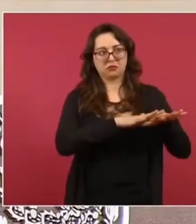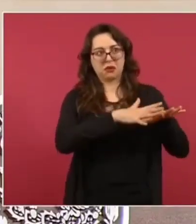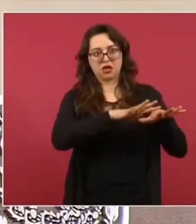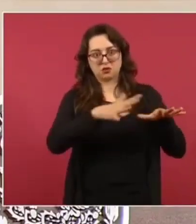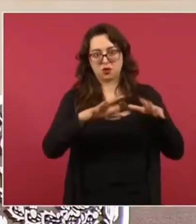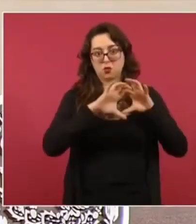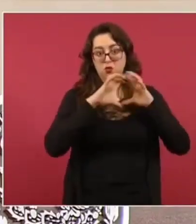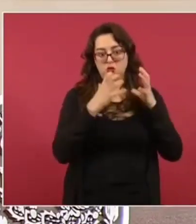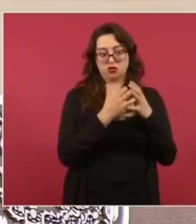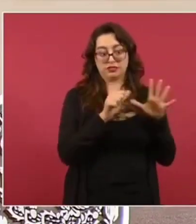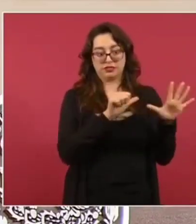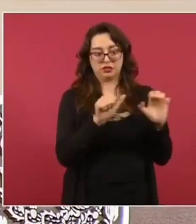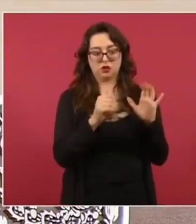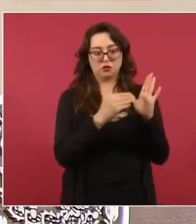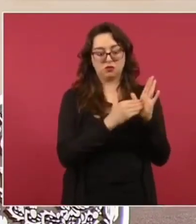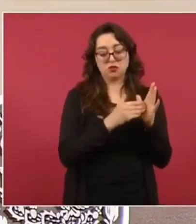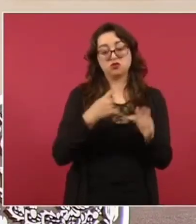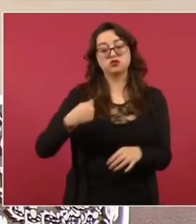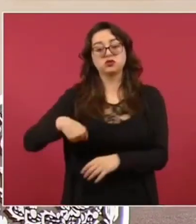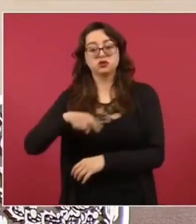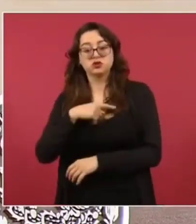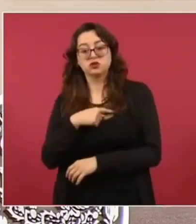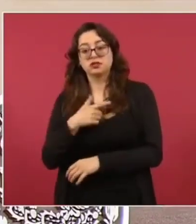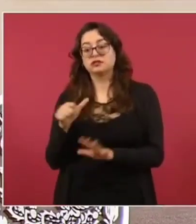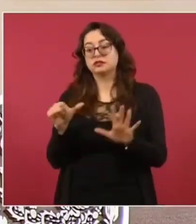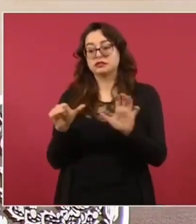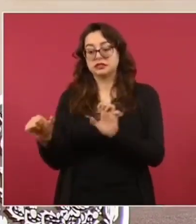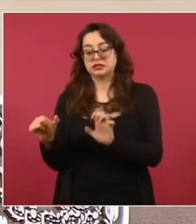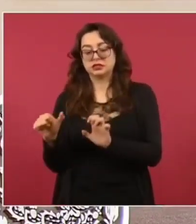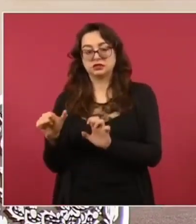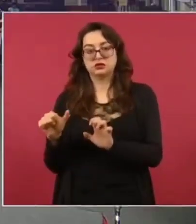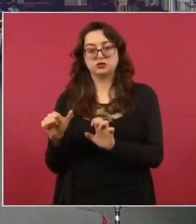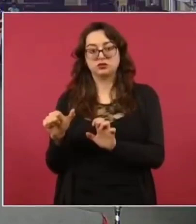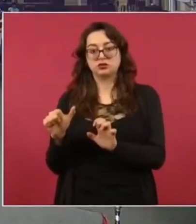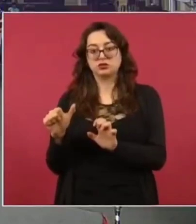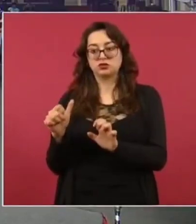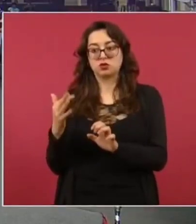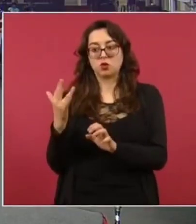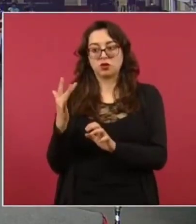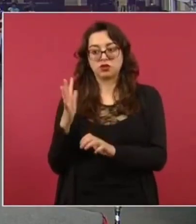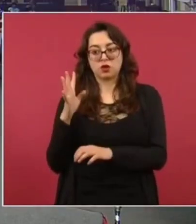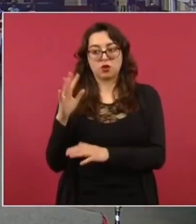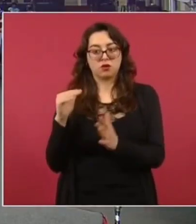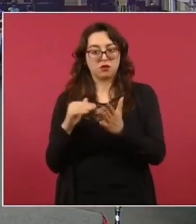695,000. En todos los casos estamos debajo del máximo